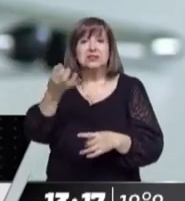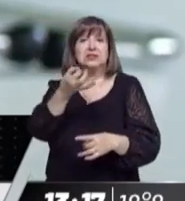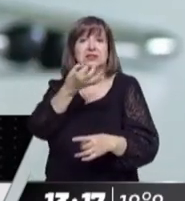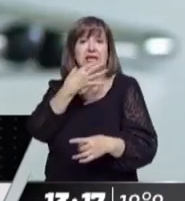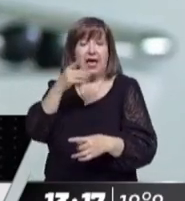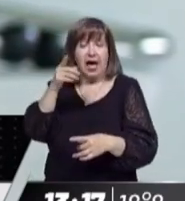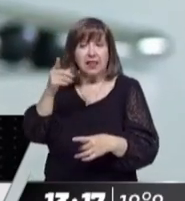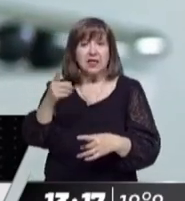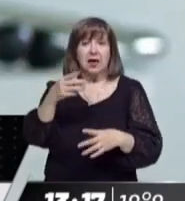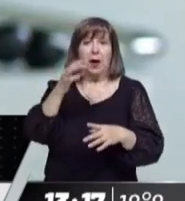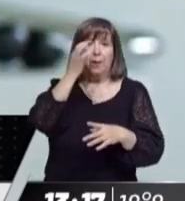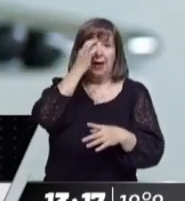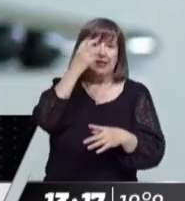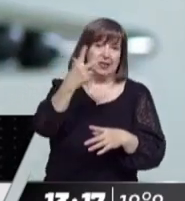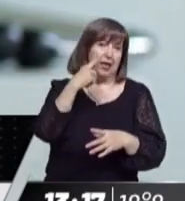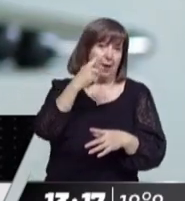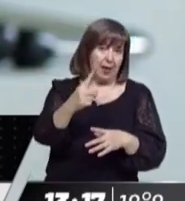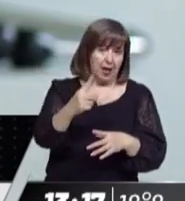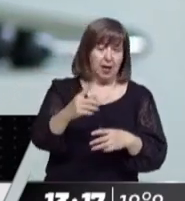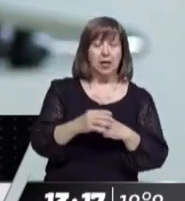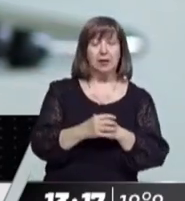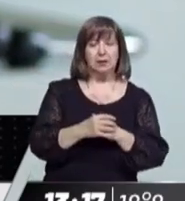se va a cerca de 23 mil.